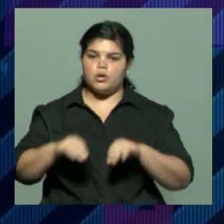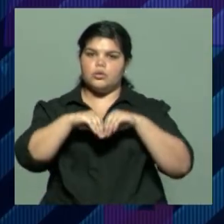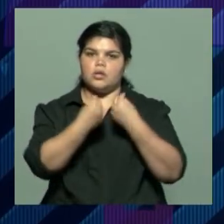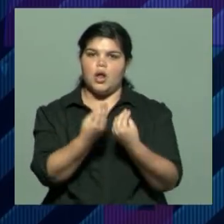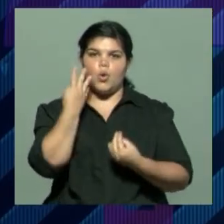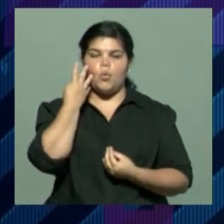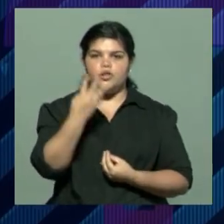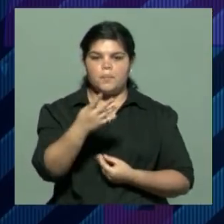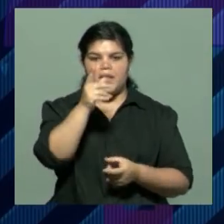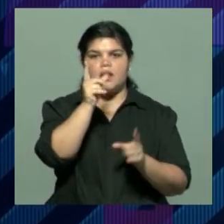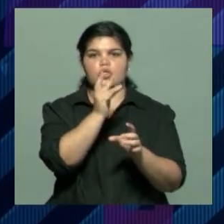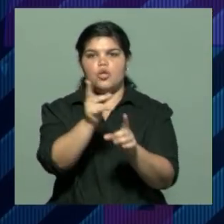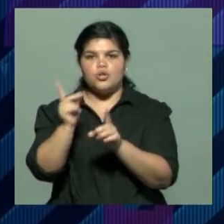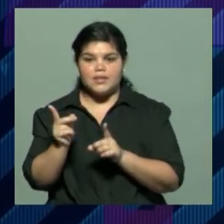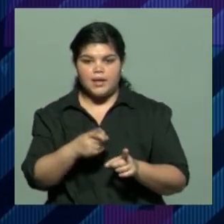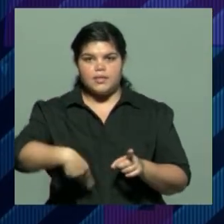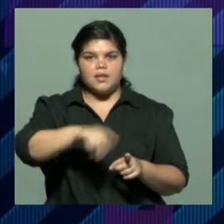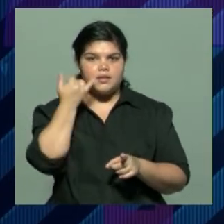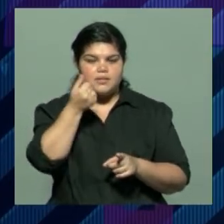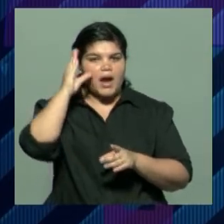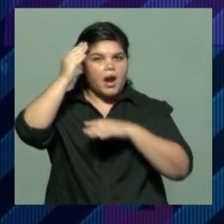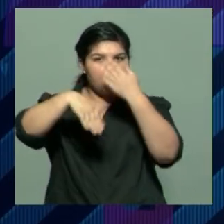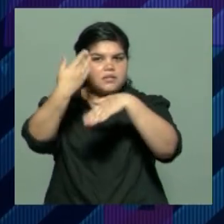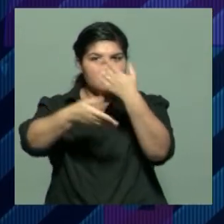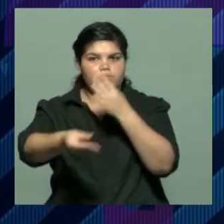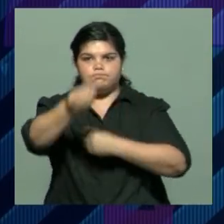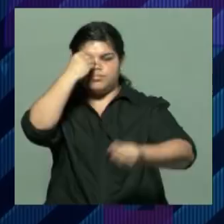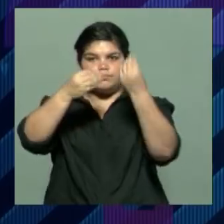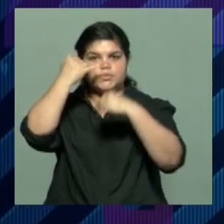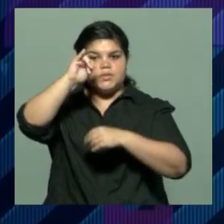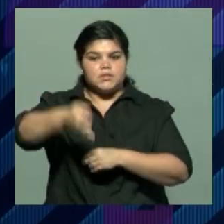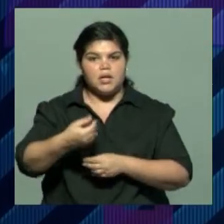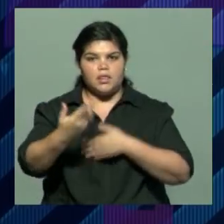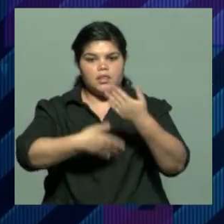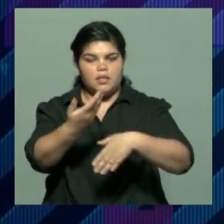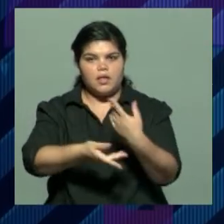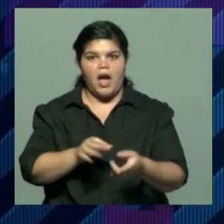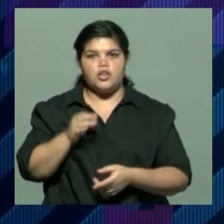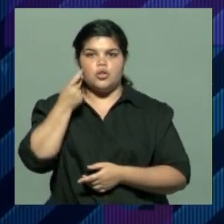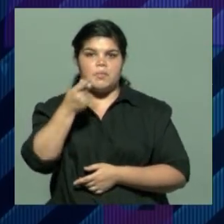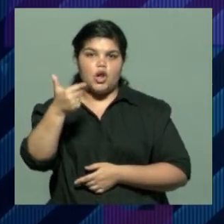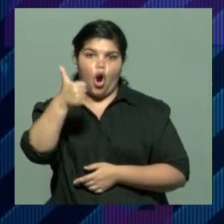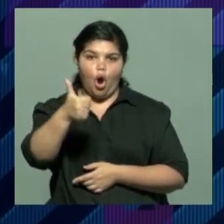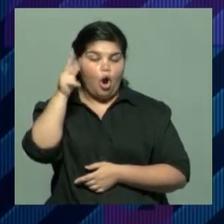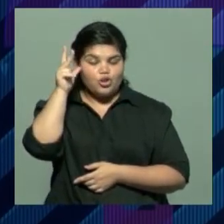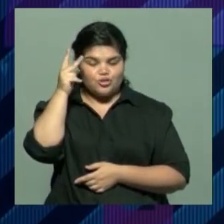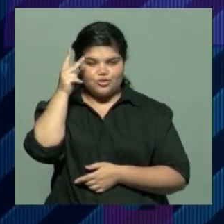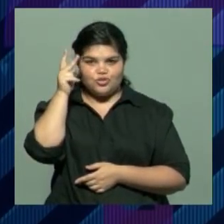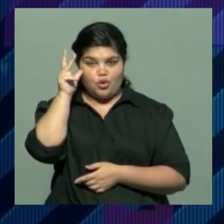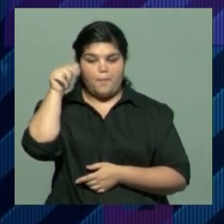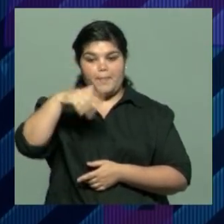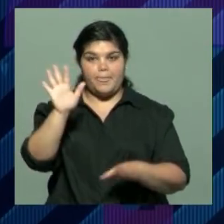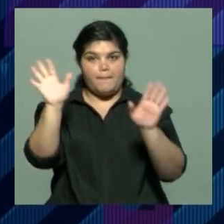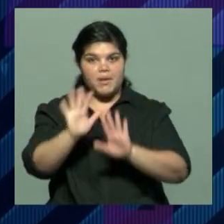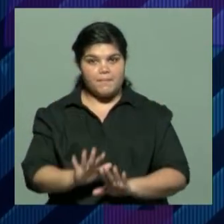docentes preparados para esta tarea tras las capacitaciones que se vienen realizando desde el 2008 y que han convocado una